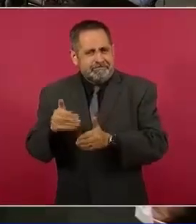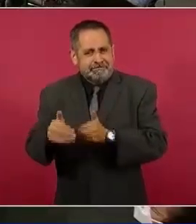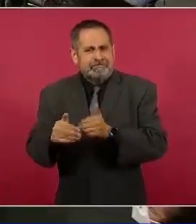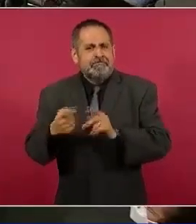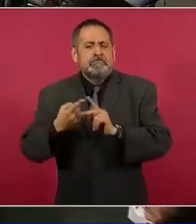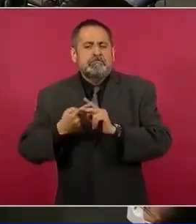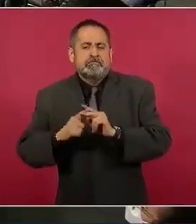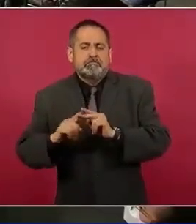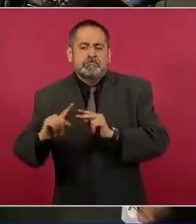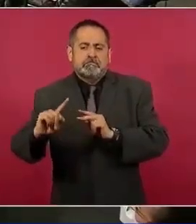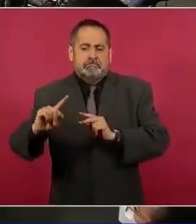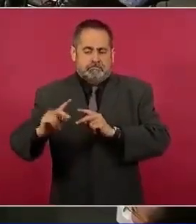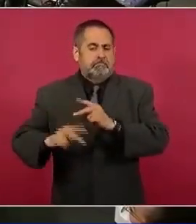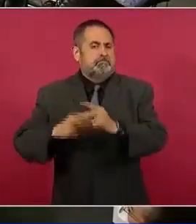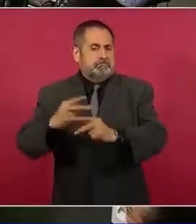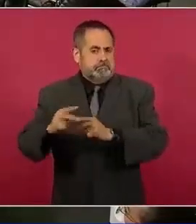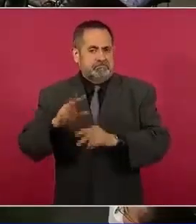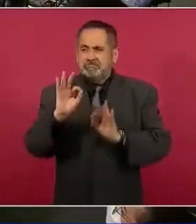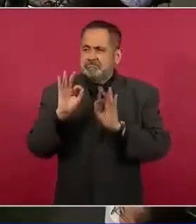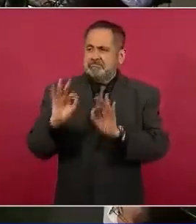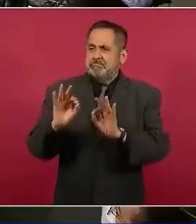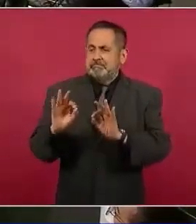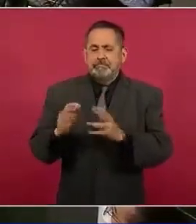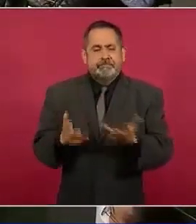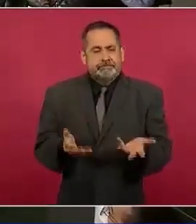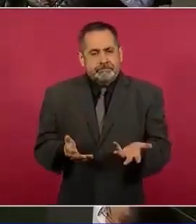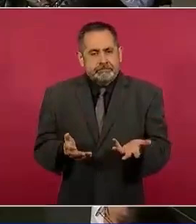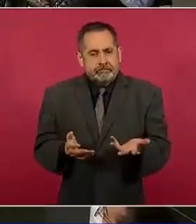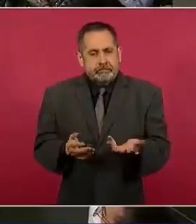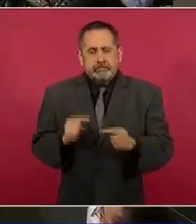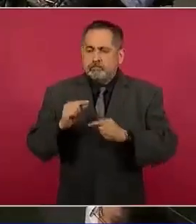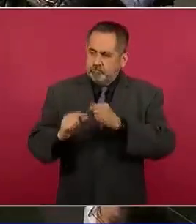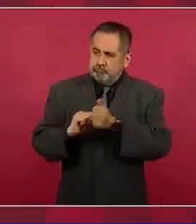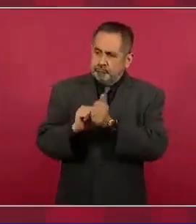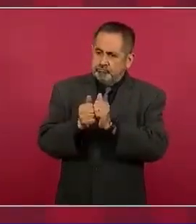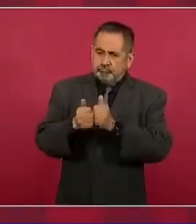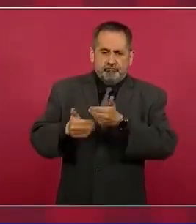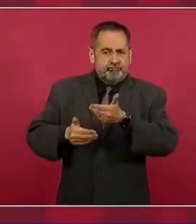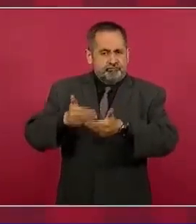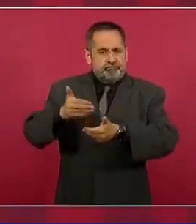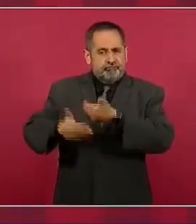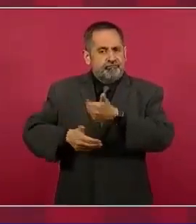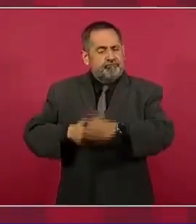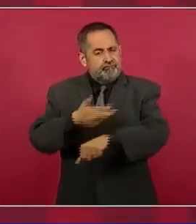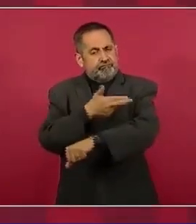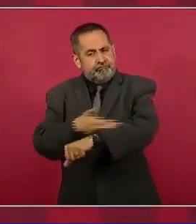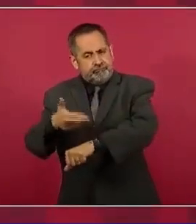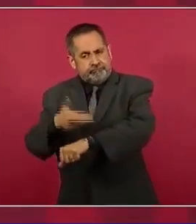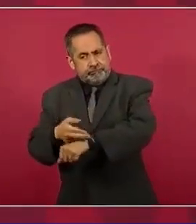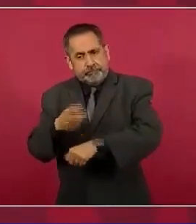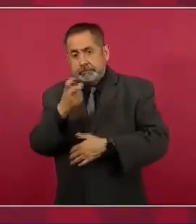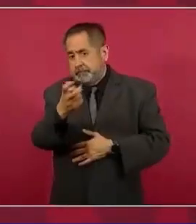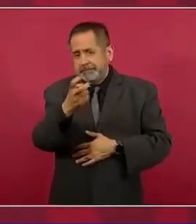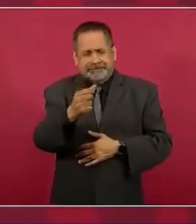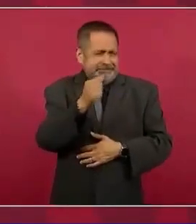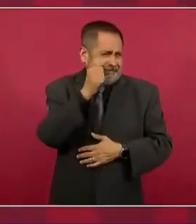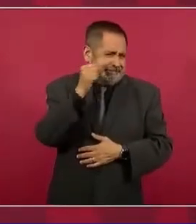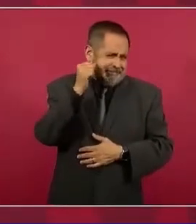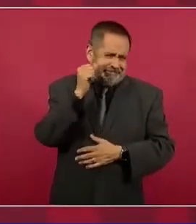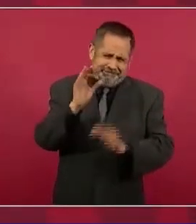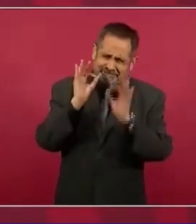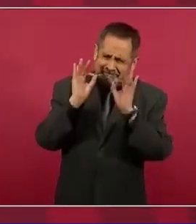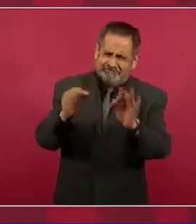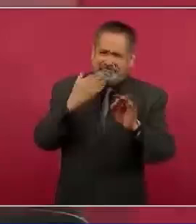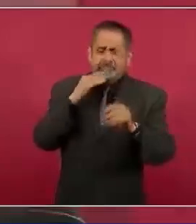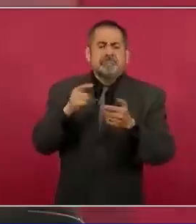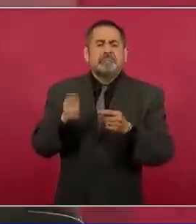Y claro, este es un proceso, por eso celebro lo de ayer, porque es un